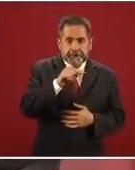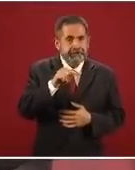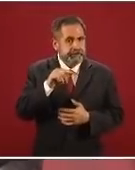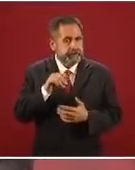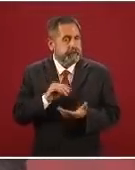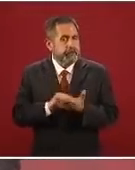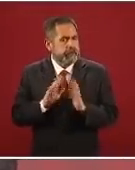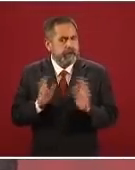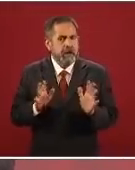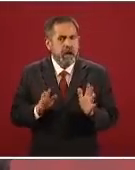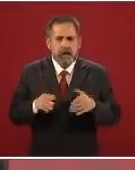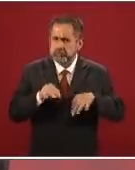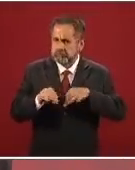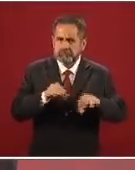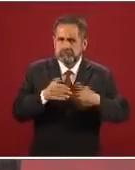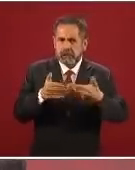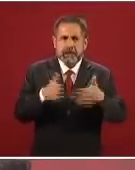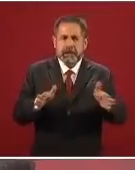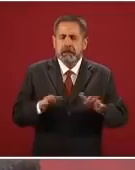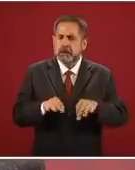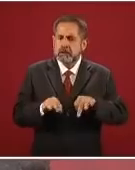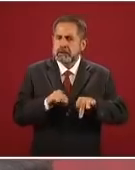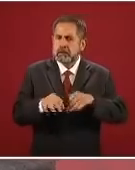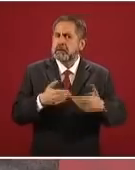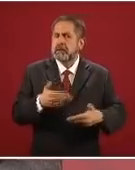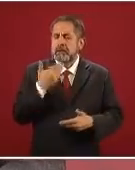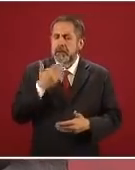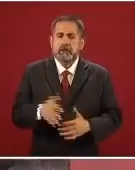están laborando,